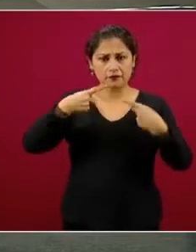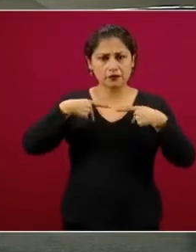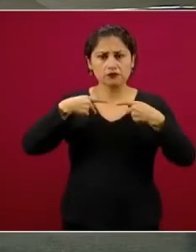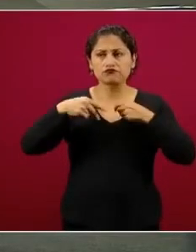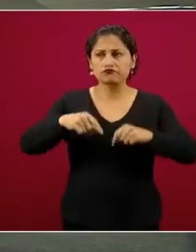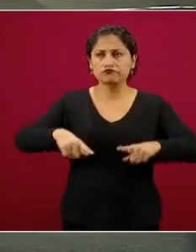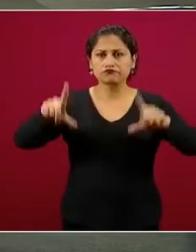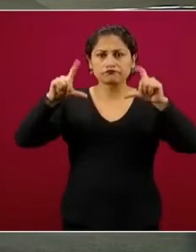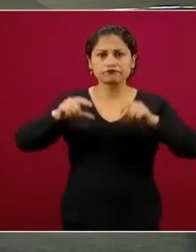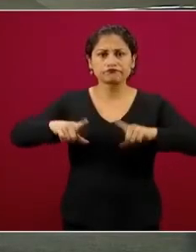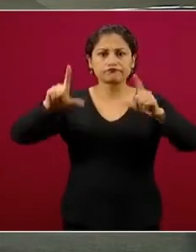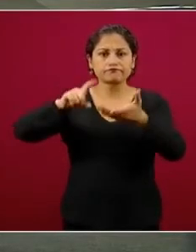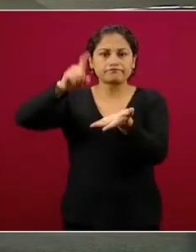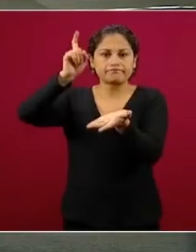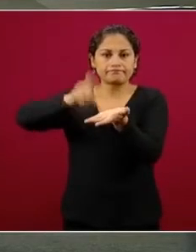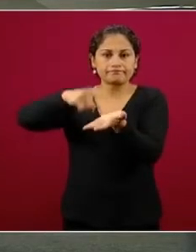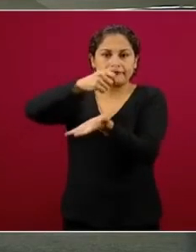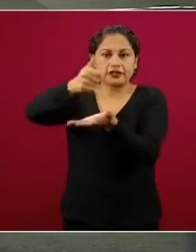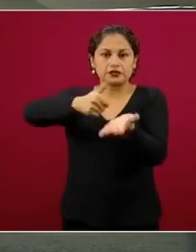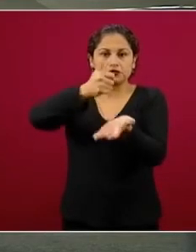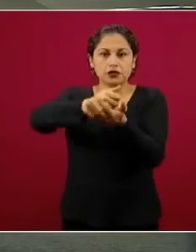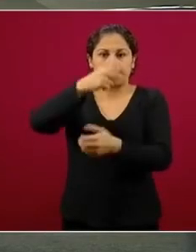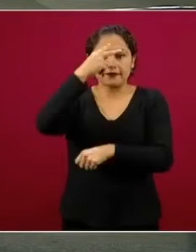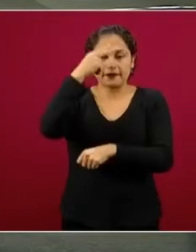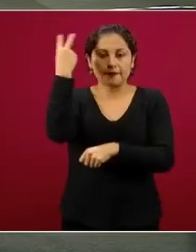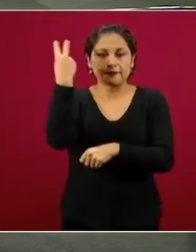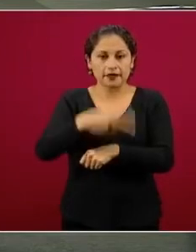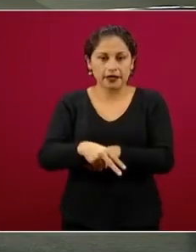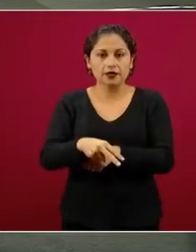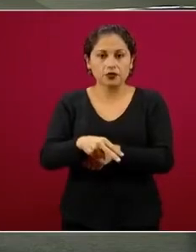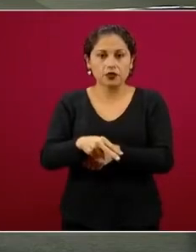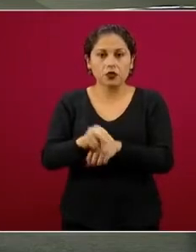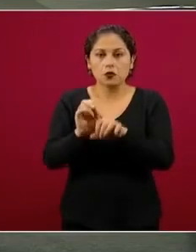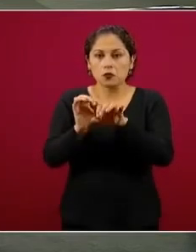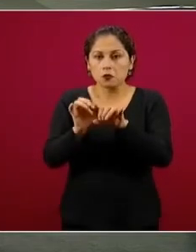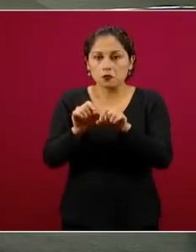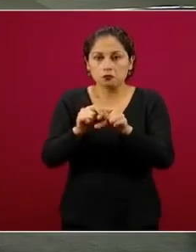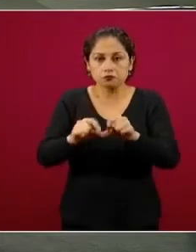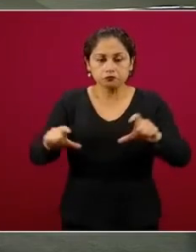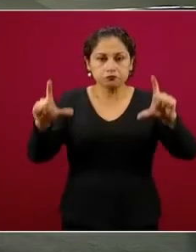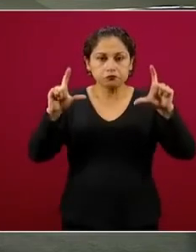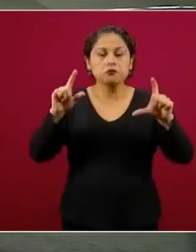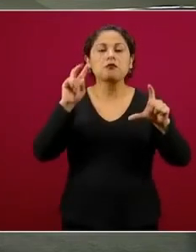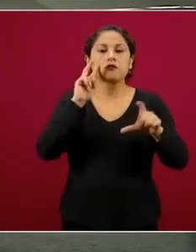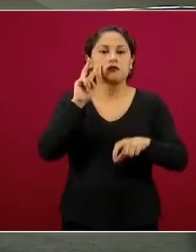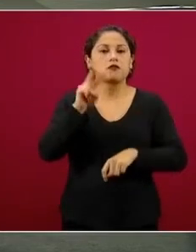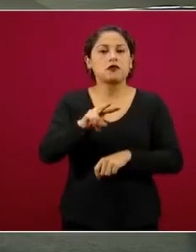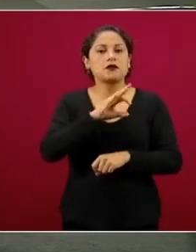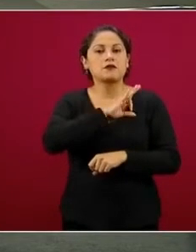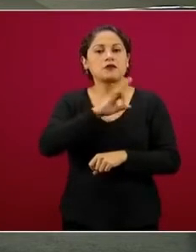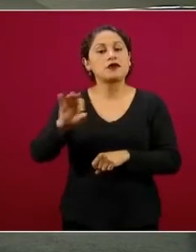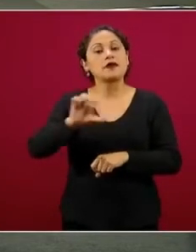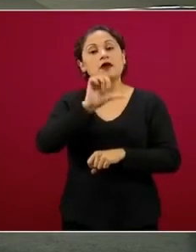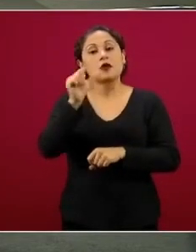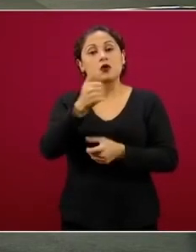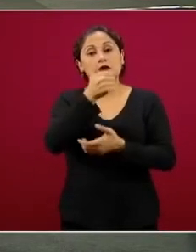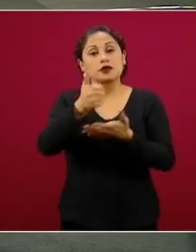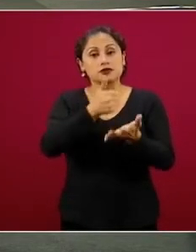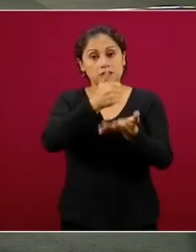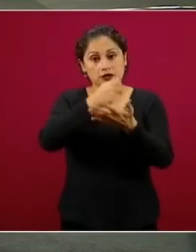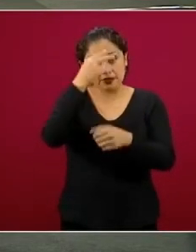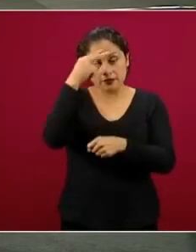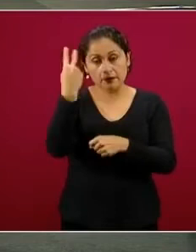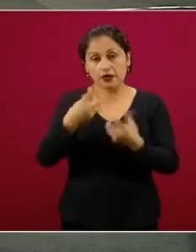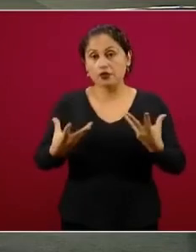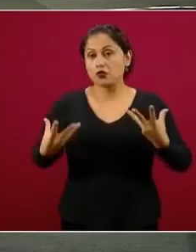Uno selecciona Ciudad de México y pone los datos de Ciudad de México. Si también selecciona junto con Ciudad de México, Jalisco,